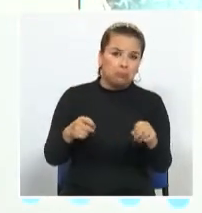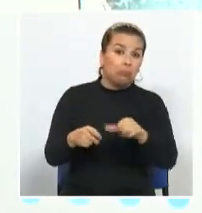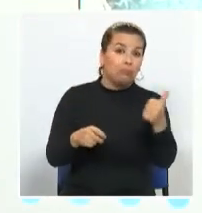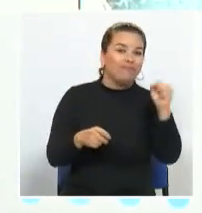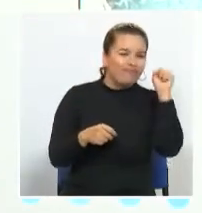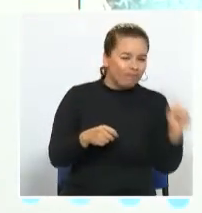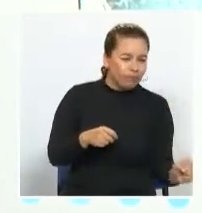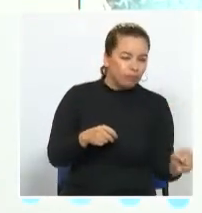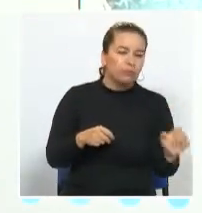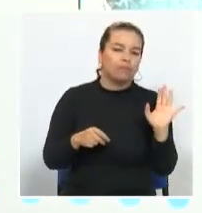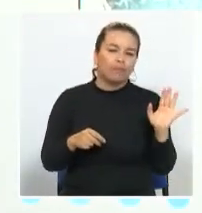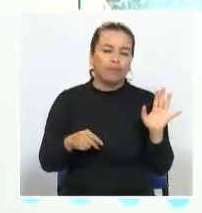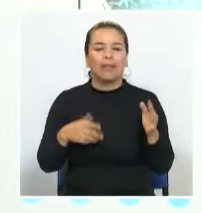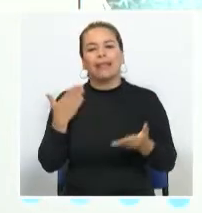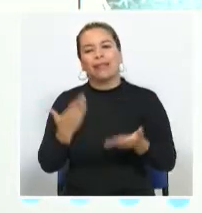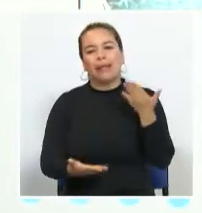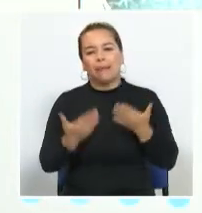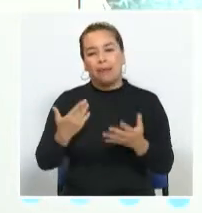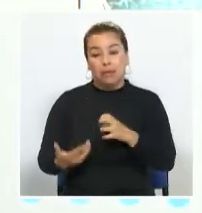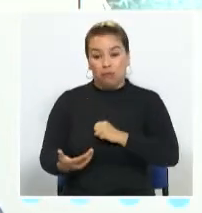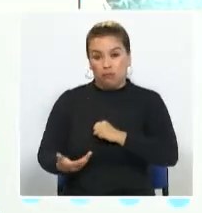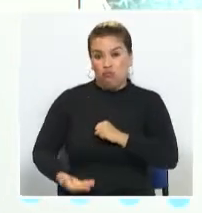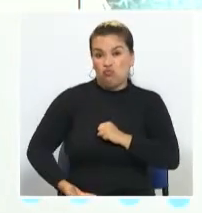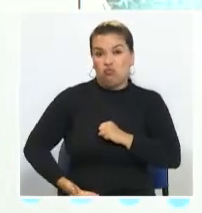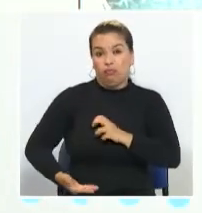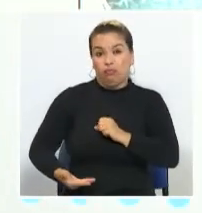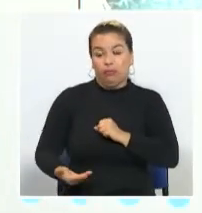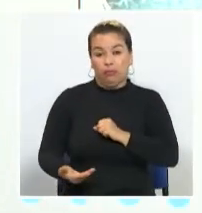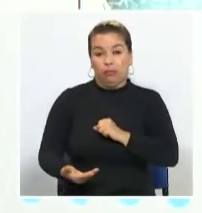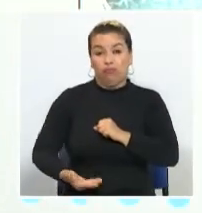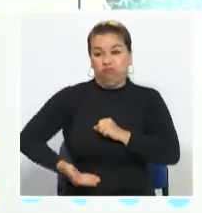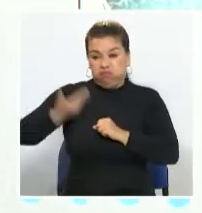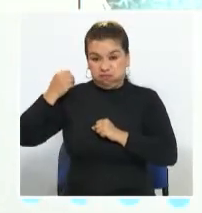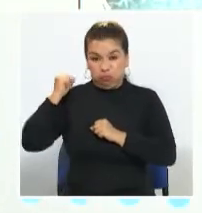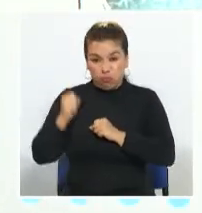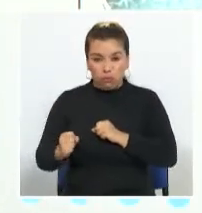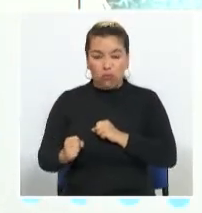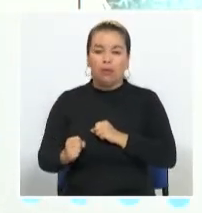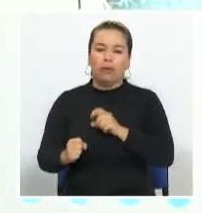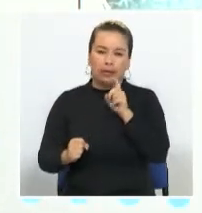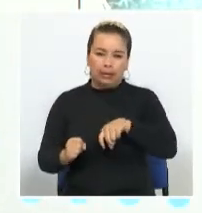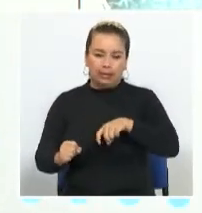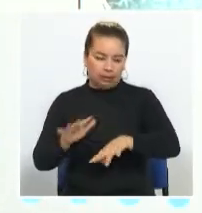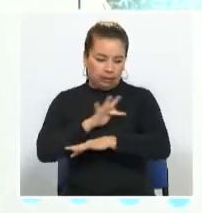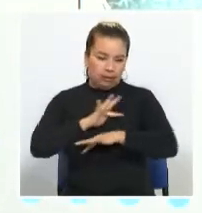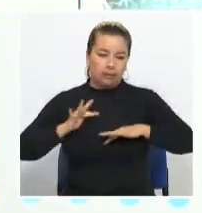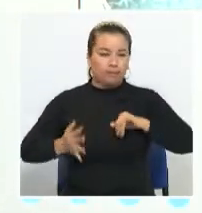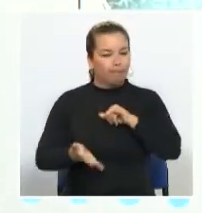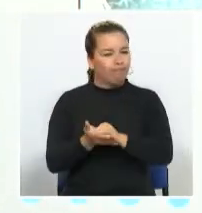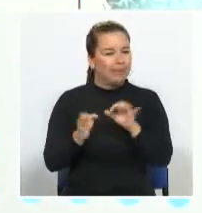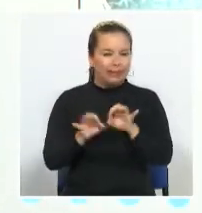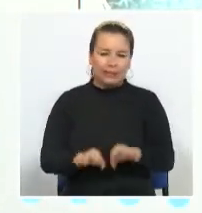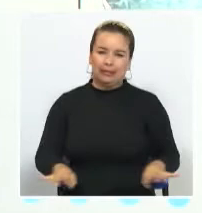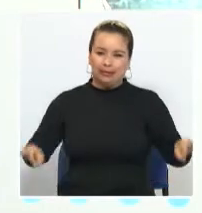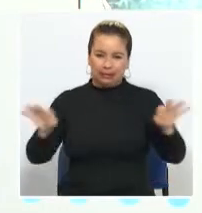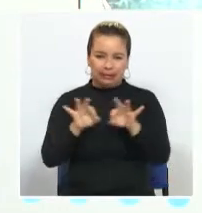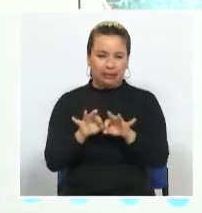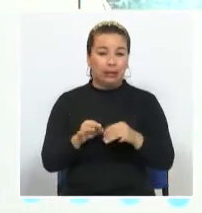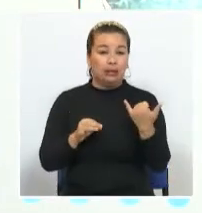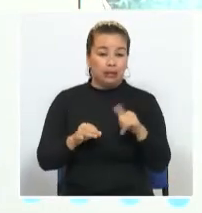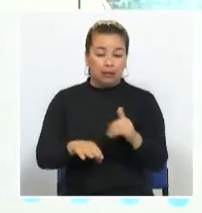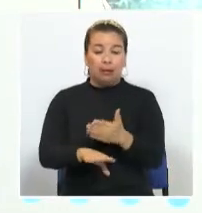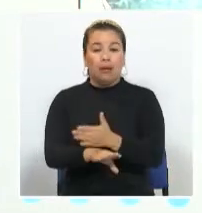de la severidad del soplo, viene el tratamiento. Por eso es supremamente importante, si le han hecho un diagnóstico de un